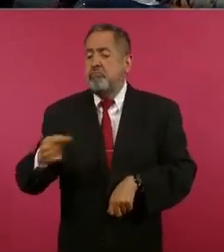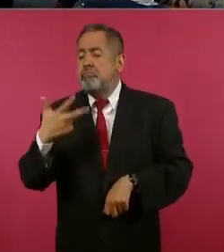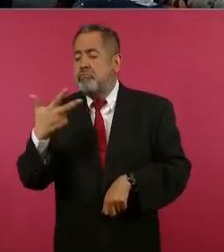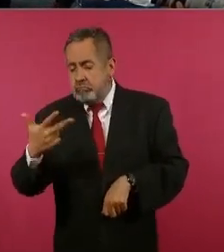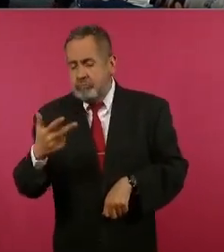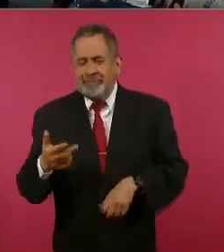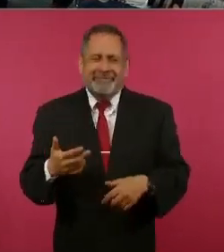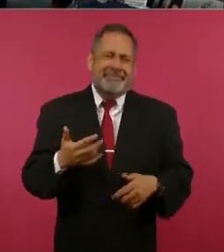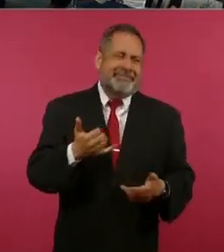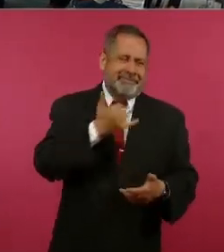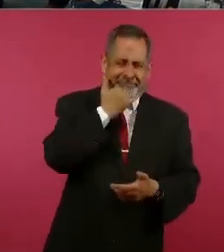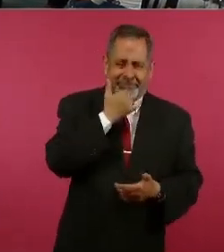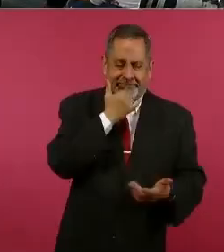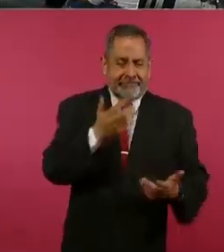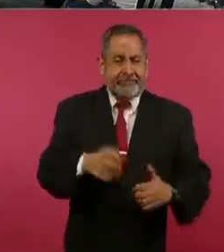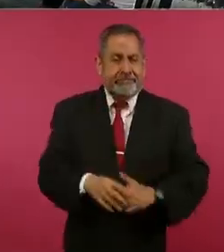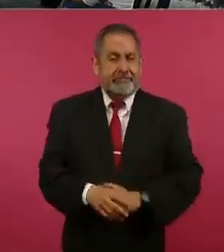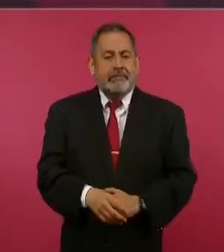que